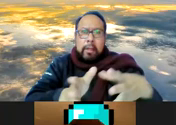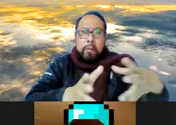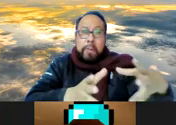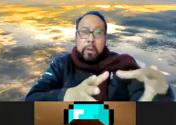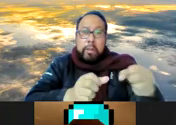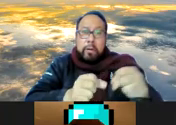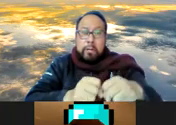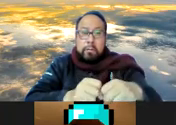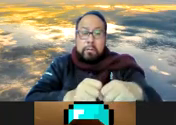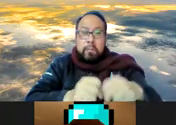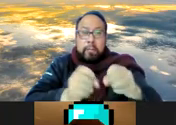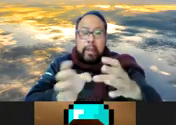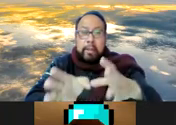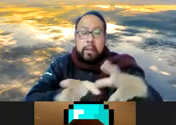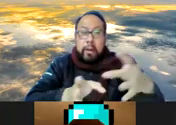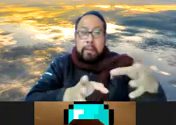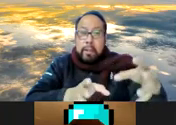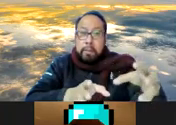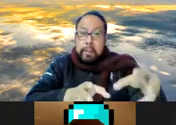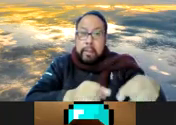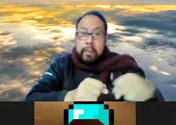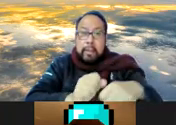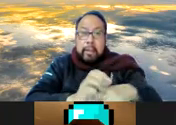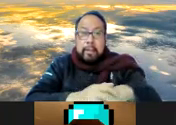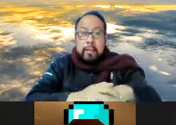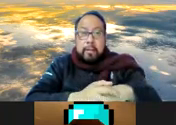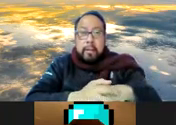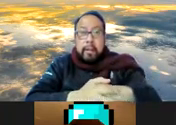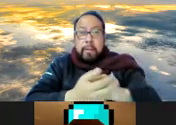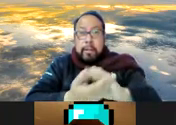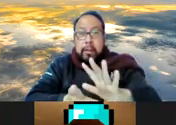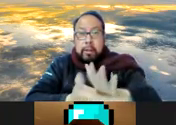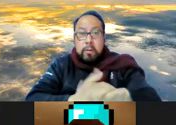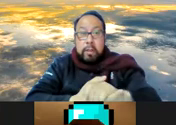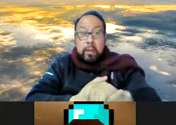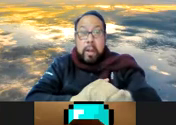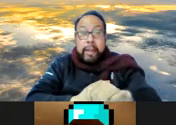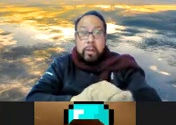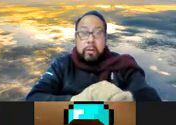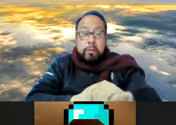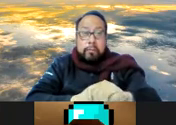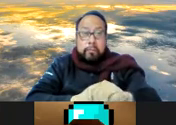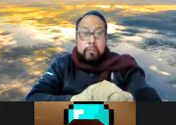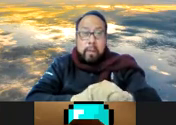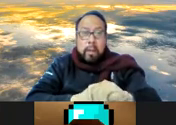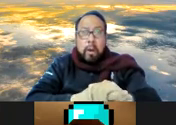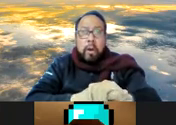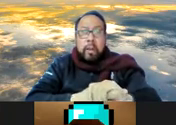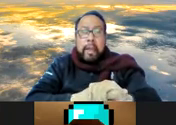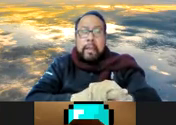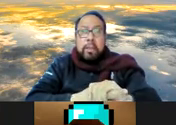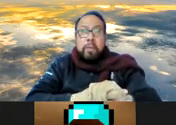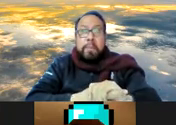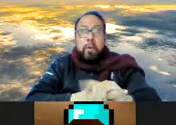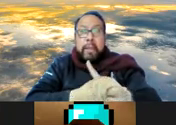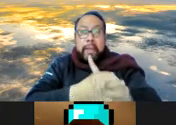que hayan salido en periódicos, que hayan salido en revistas especializadas, en revistas de estos de colegios, o